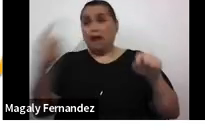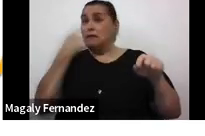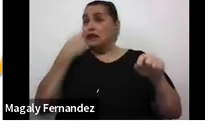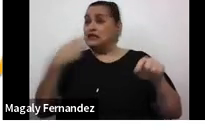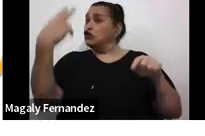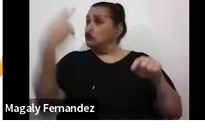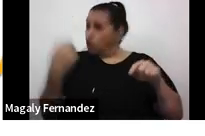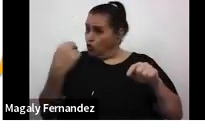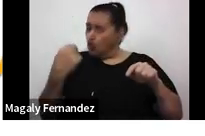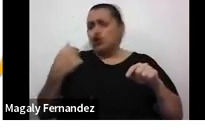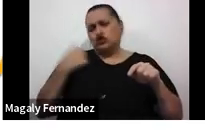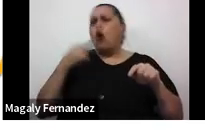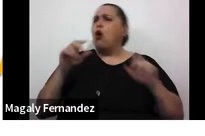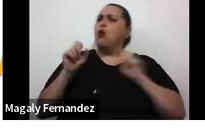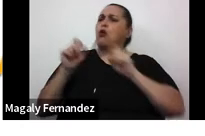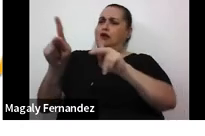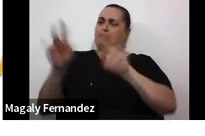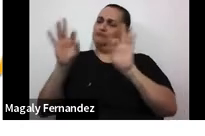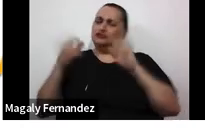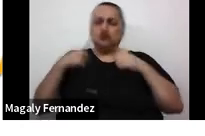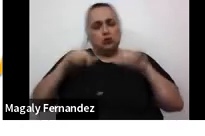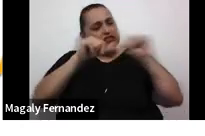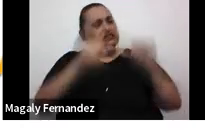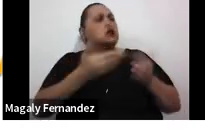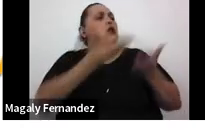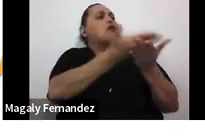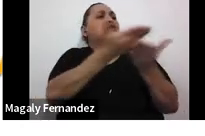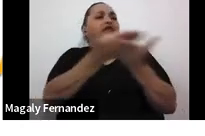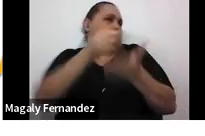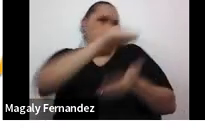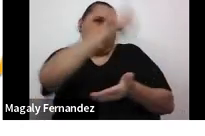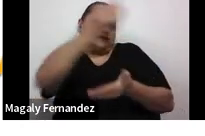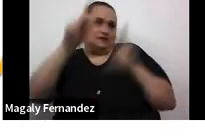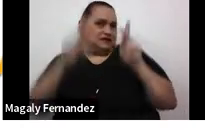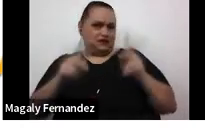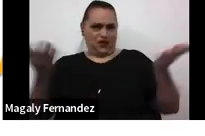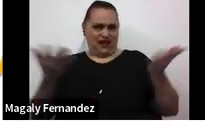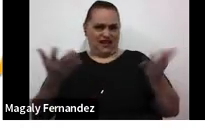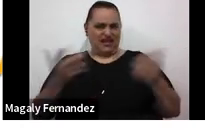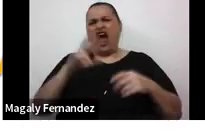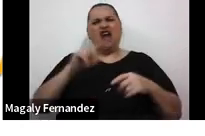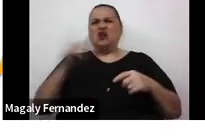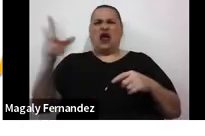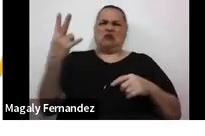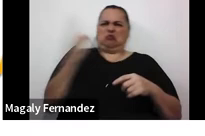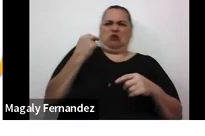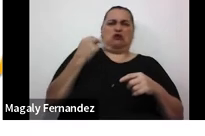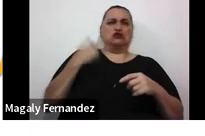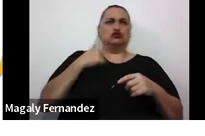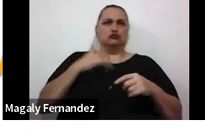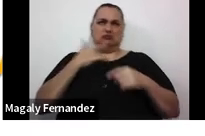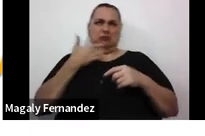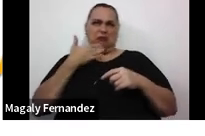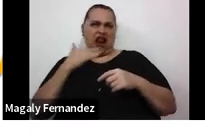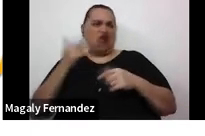ofreciendo apoyo a otra persona hay gente que me dice No yo ya no le digo a nadie porque una vez me me contestaron muy feo no Y entonces yo ya